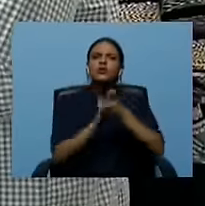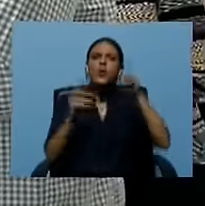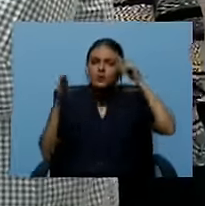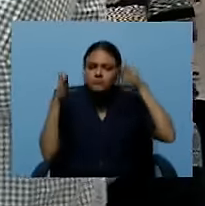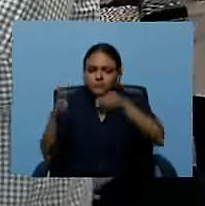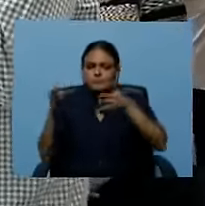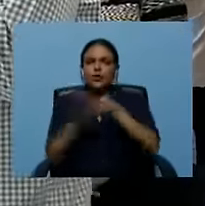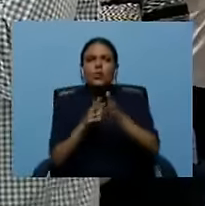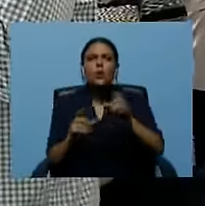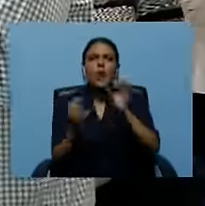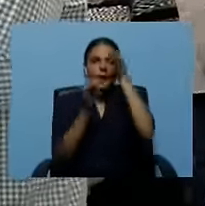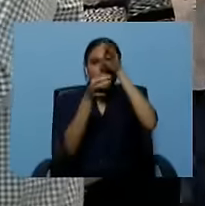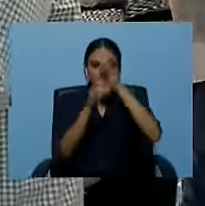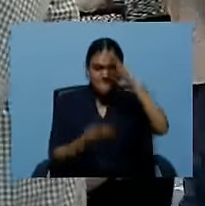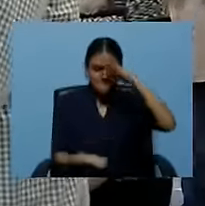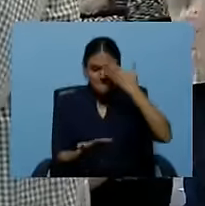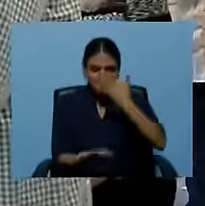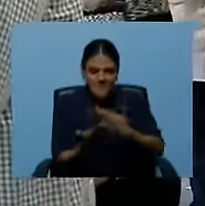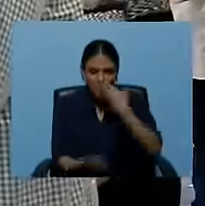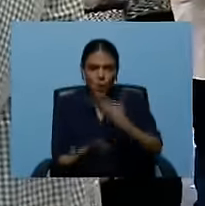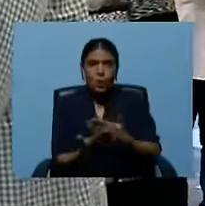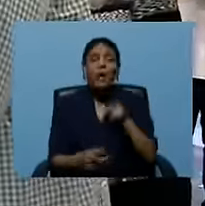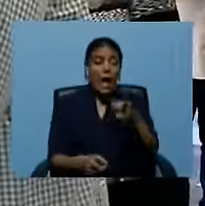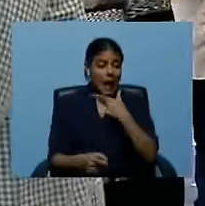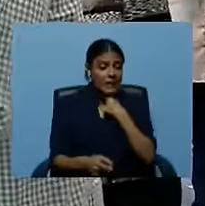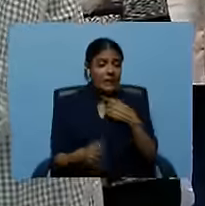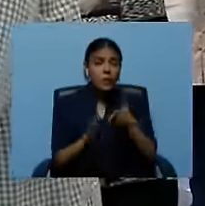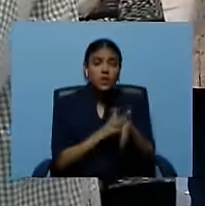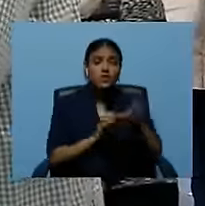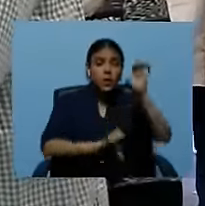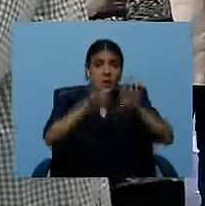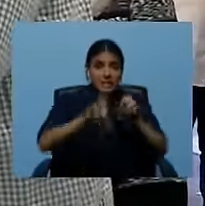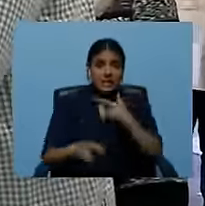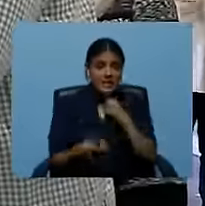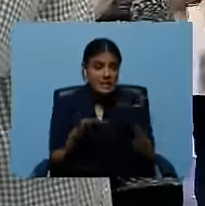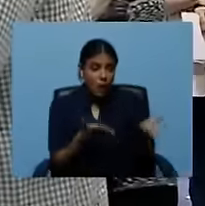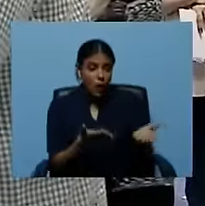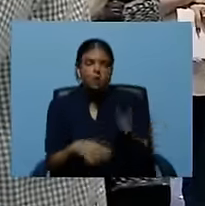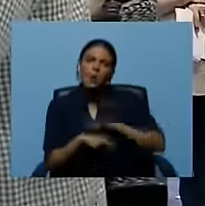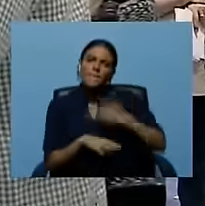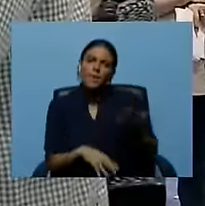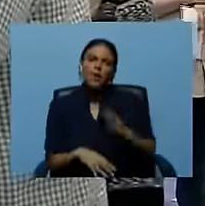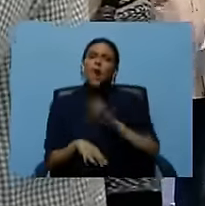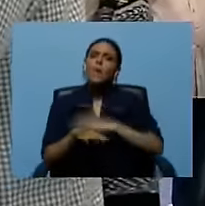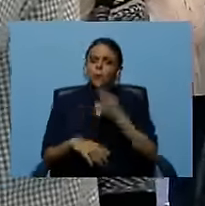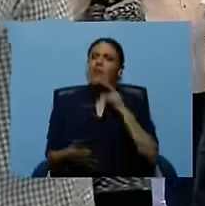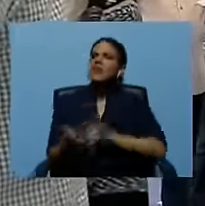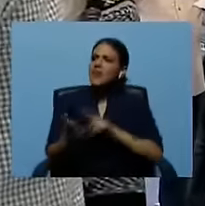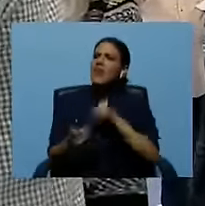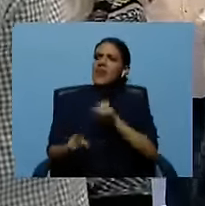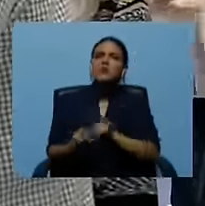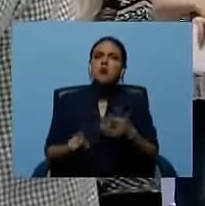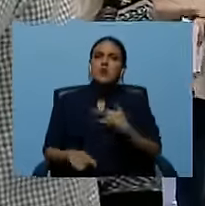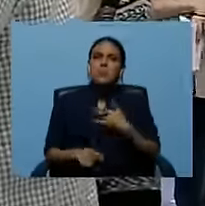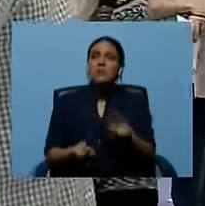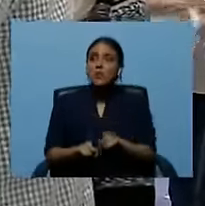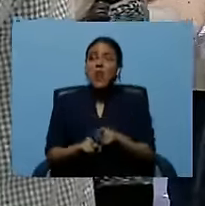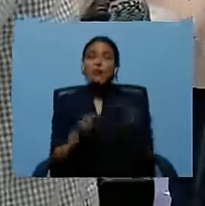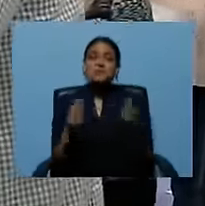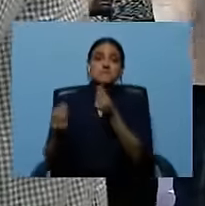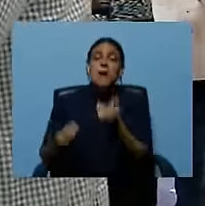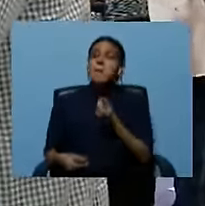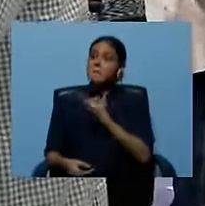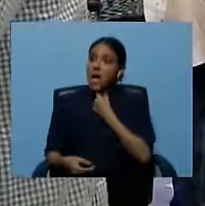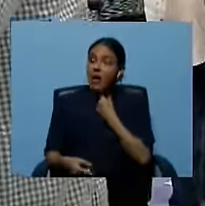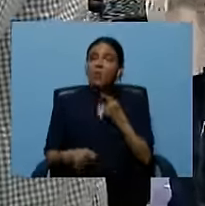¿Y a ti te gusta este mundo de los microscopios, de la ciencia? ¿Por qué? Porque la verdad que es muy divertido y ver